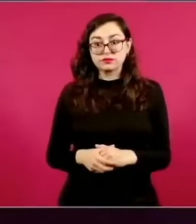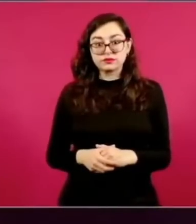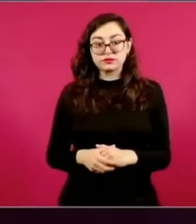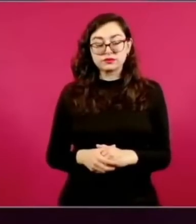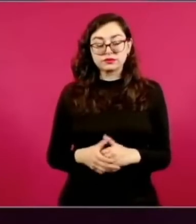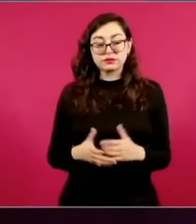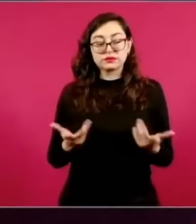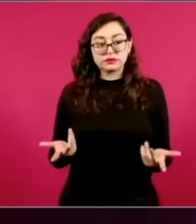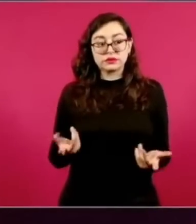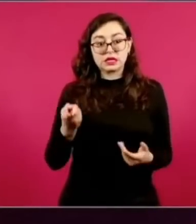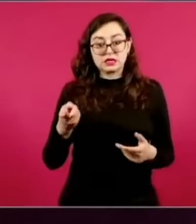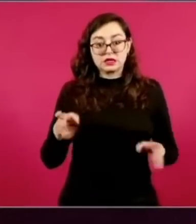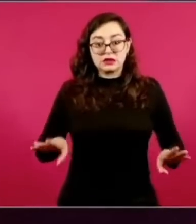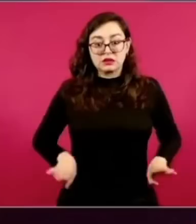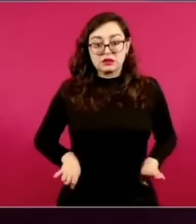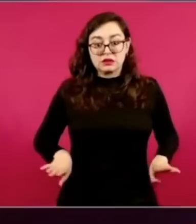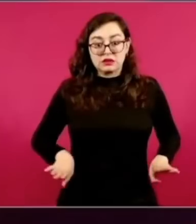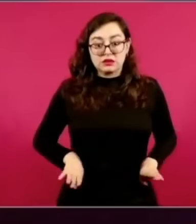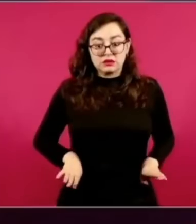actuaron con independencia,